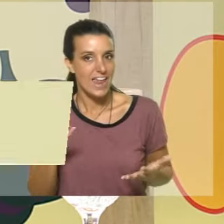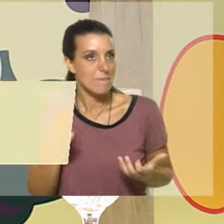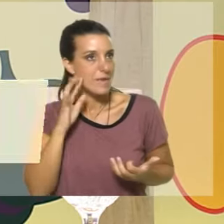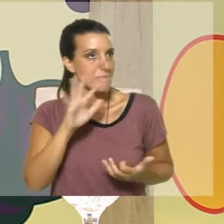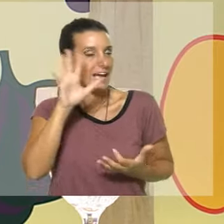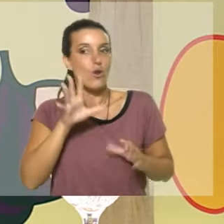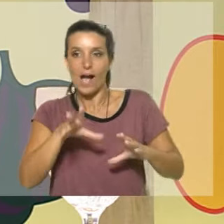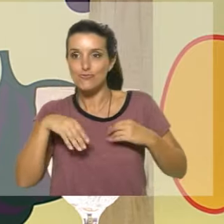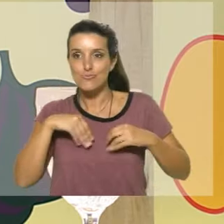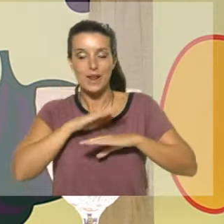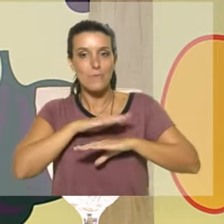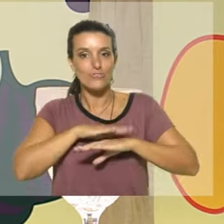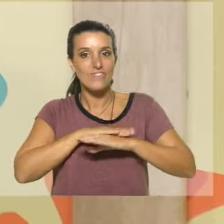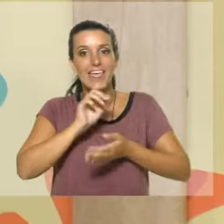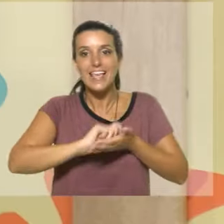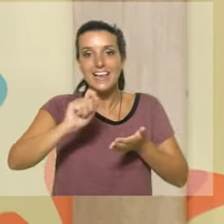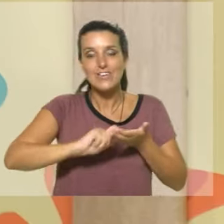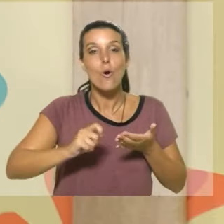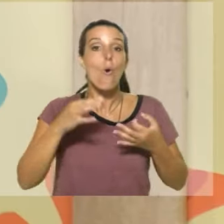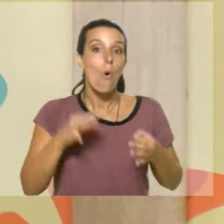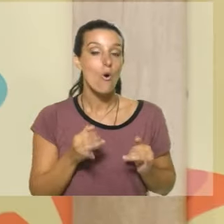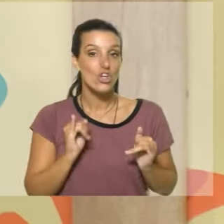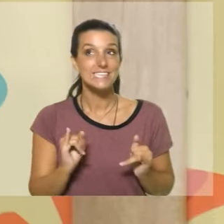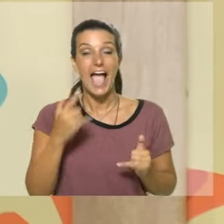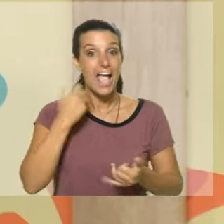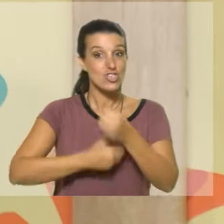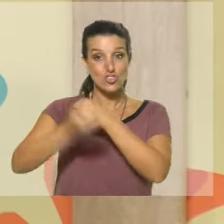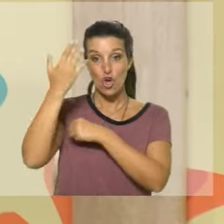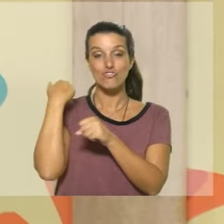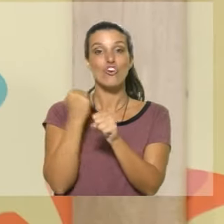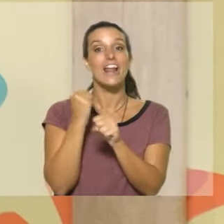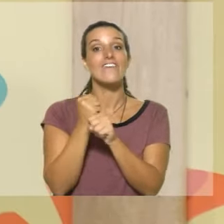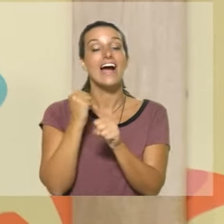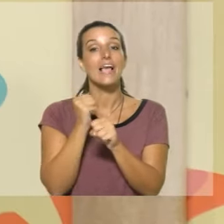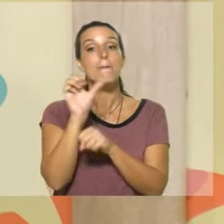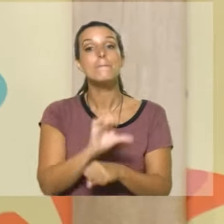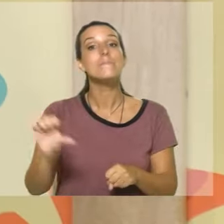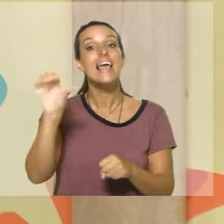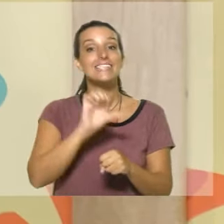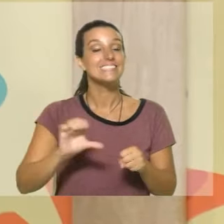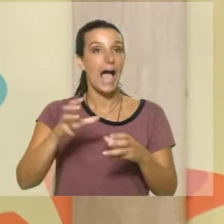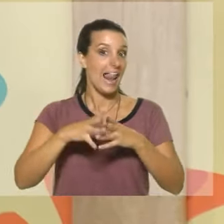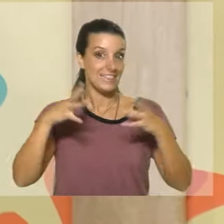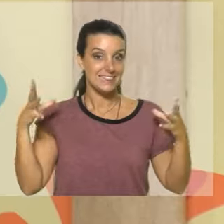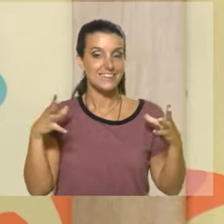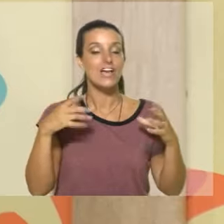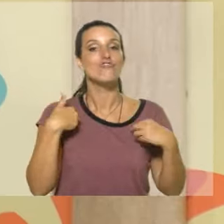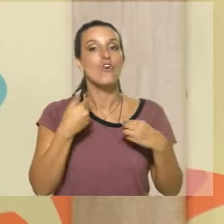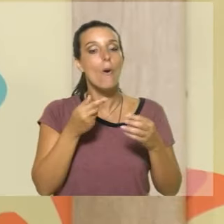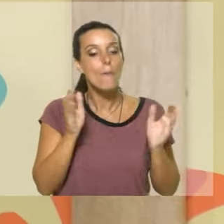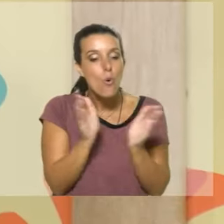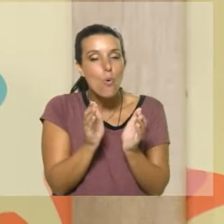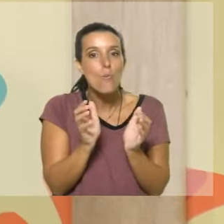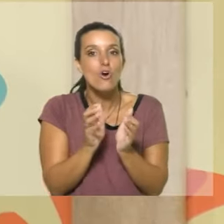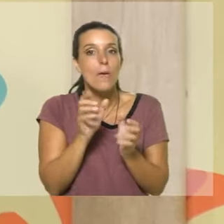asumís la responsabilidad de lo escrito justamente hace muchos años trabajé en una multinacional fui coach de Pequeños grupos de